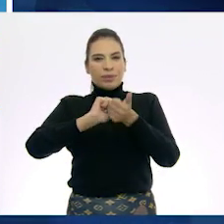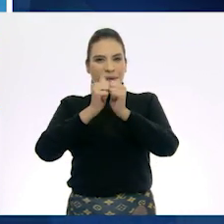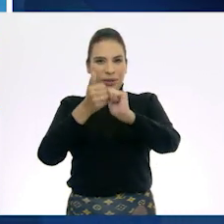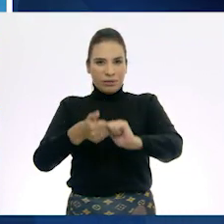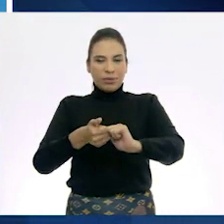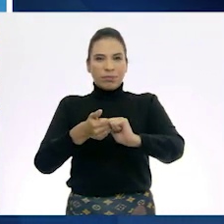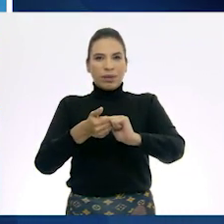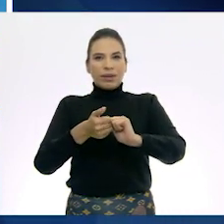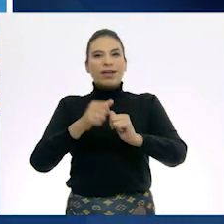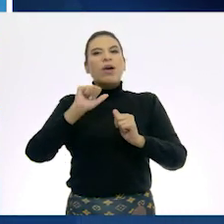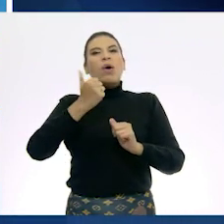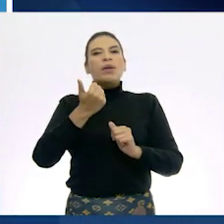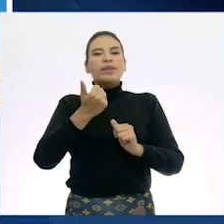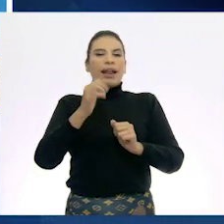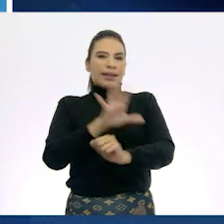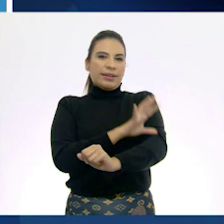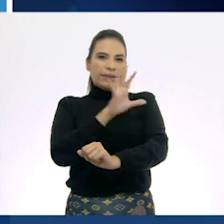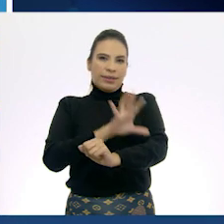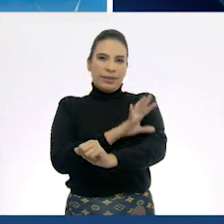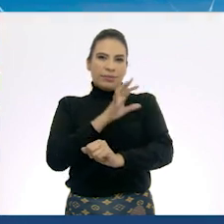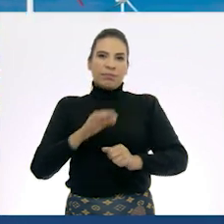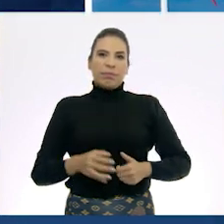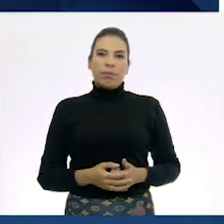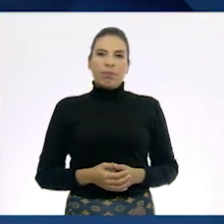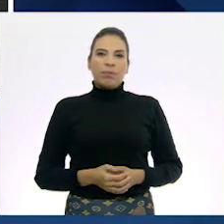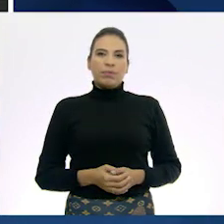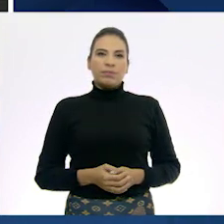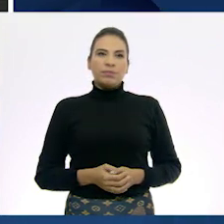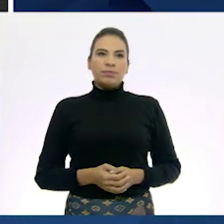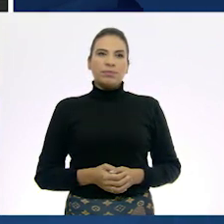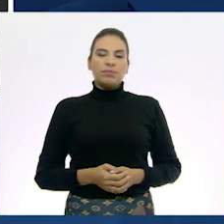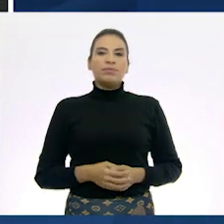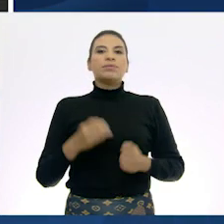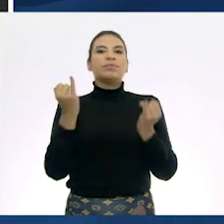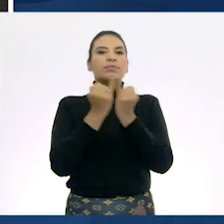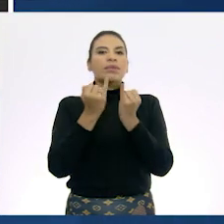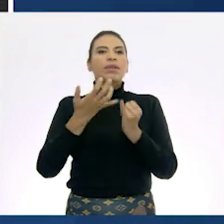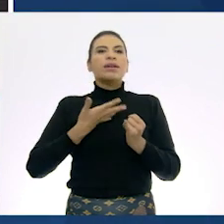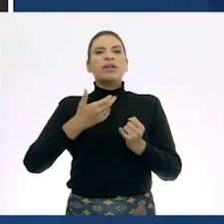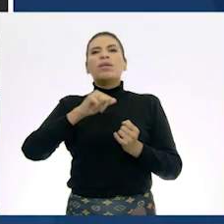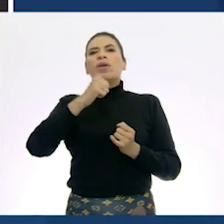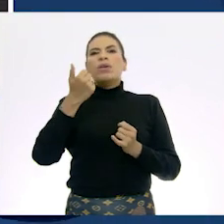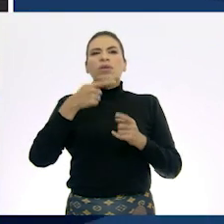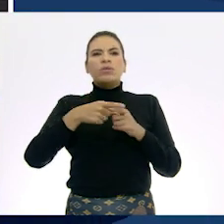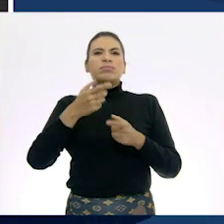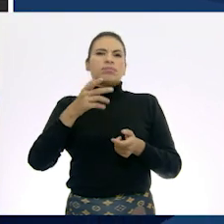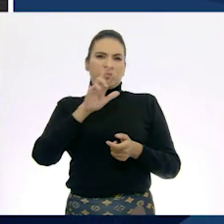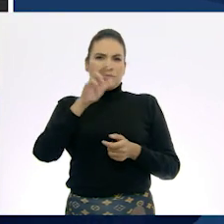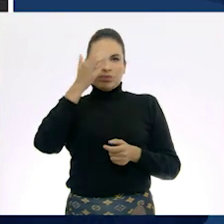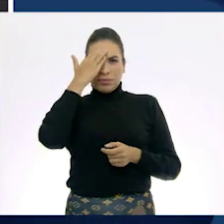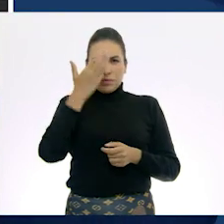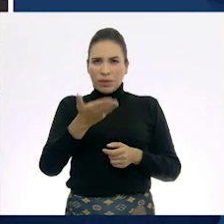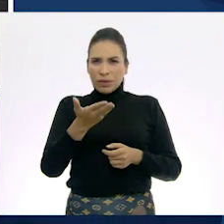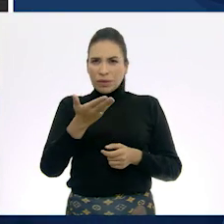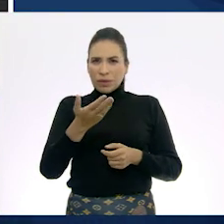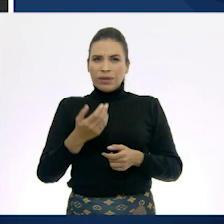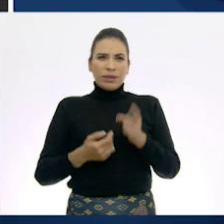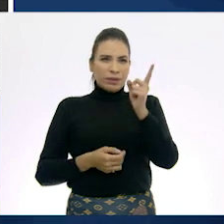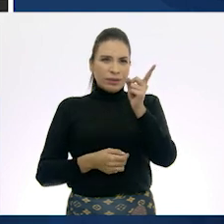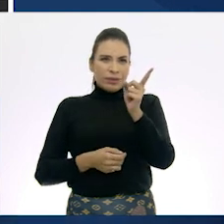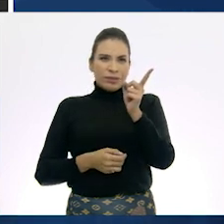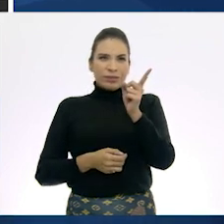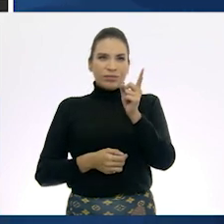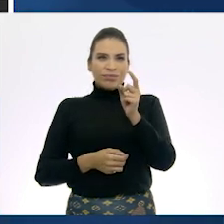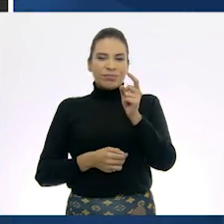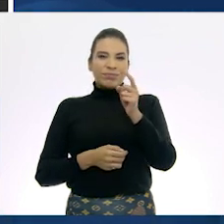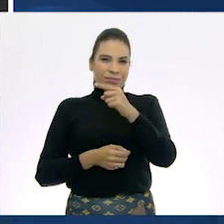transformarla en otra energía. Uh-huh. Y tenemos, ¿estos los reconoces, María? Sí, esos